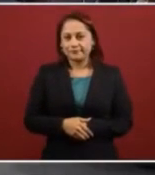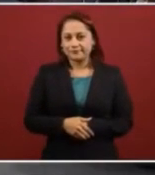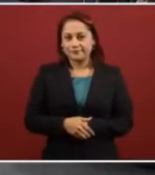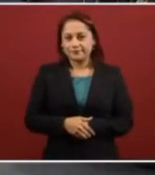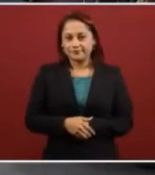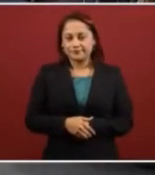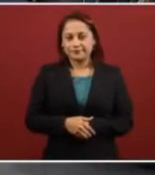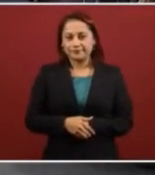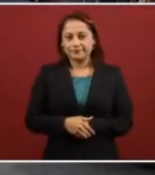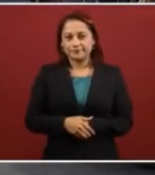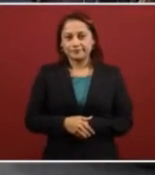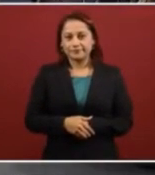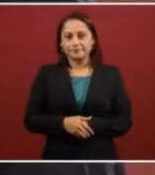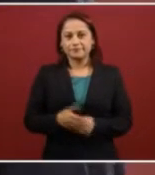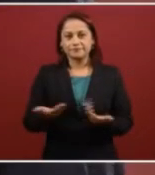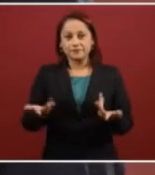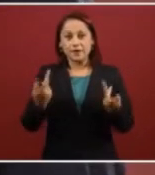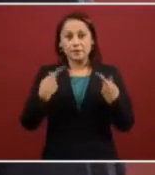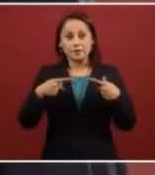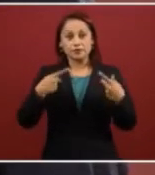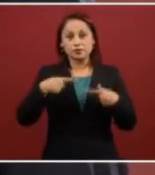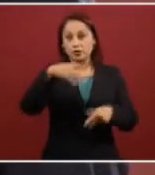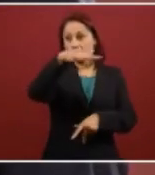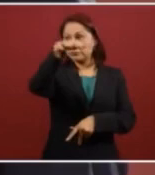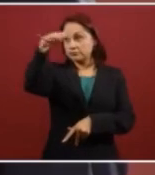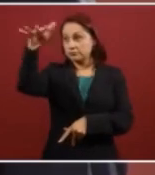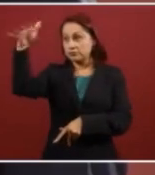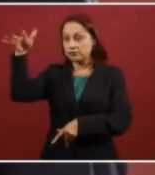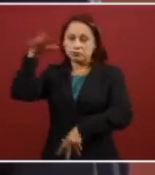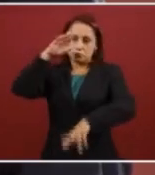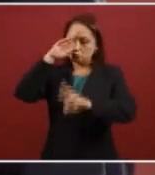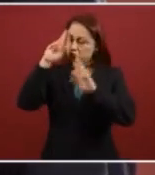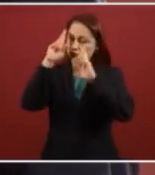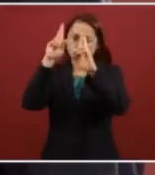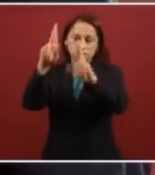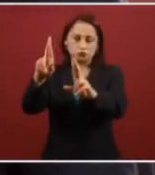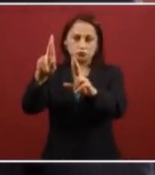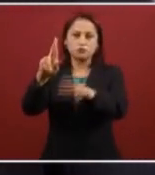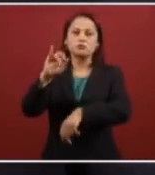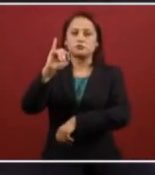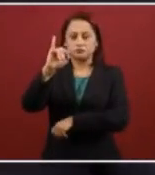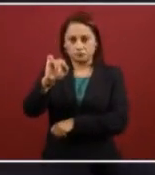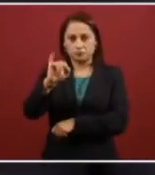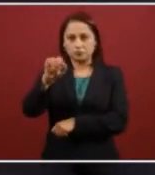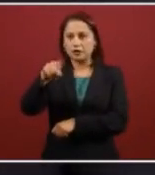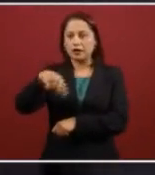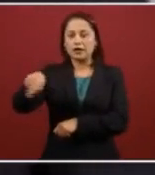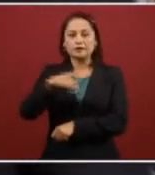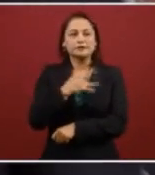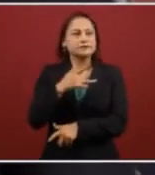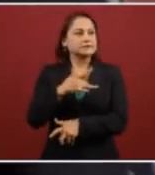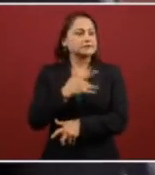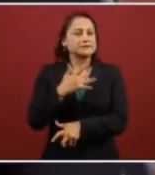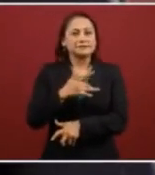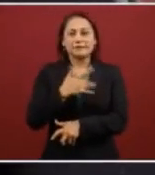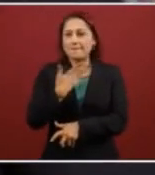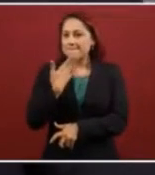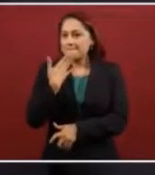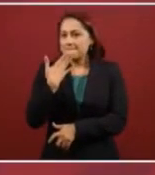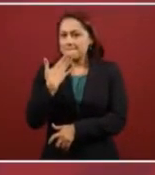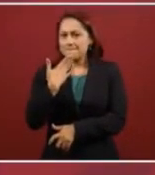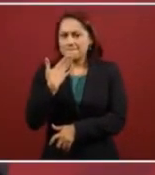la gente mayor, que merece todo el respeto, older people está muy animada. Have a lot of, sí.